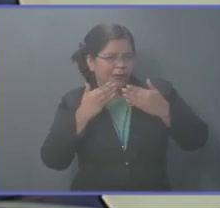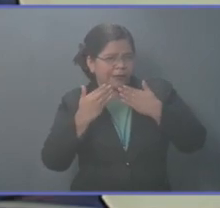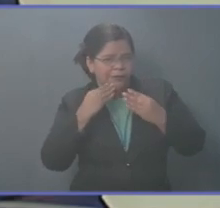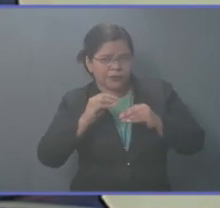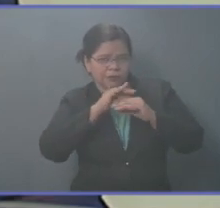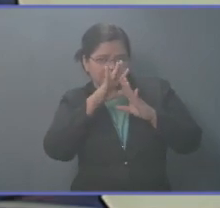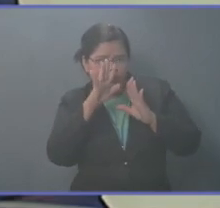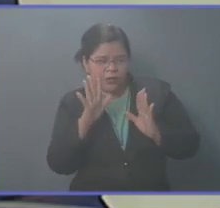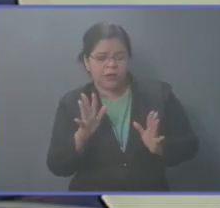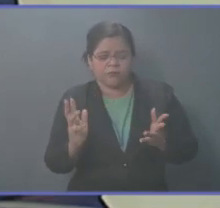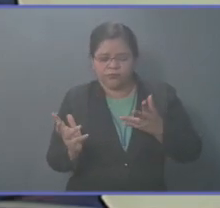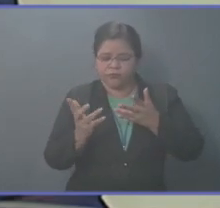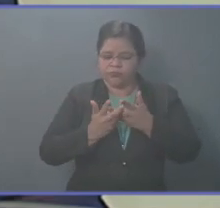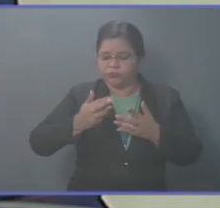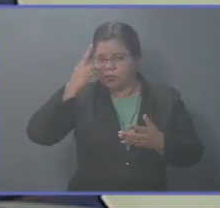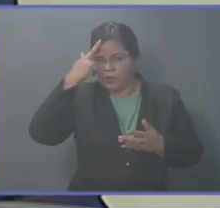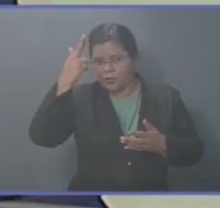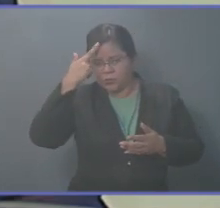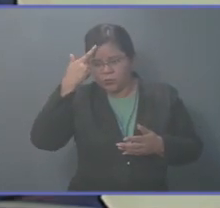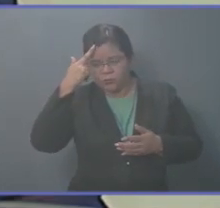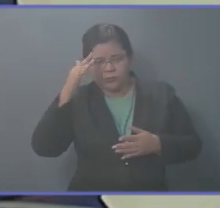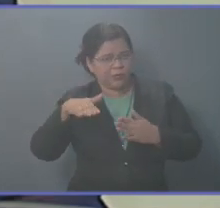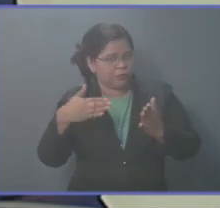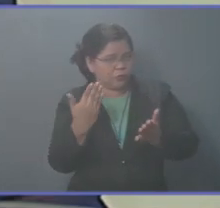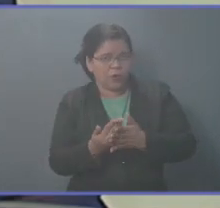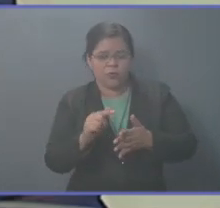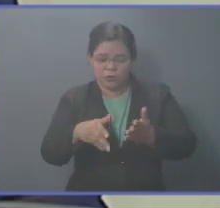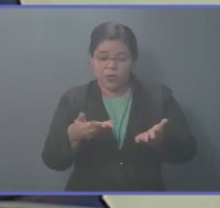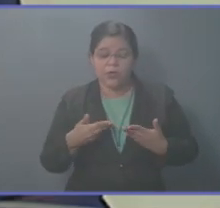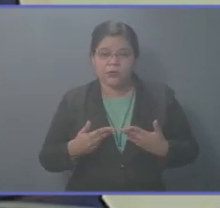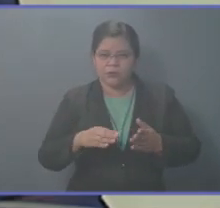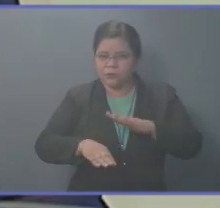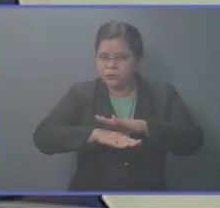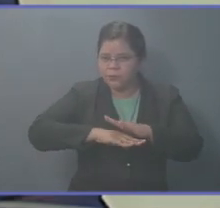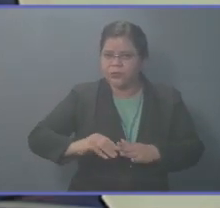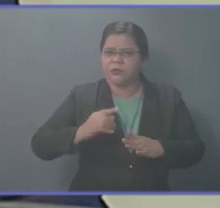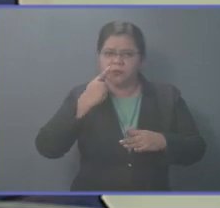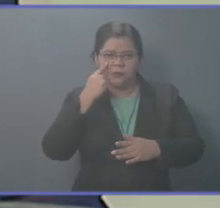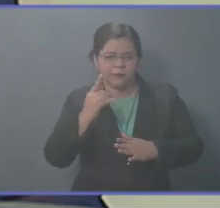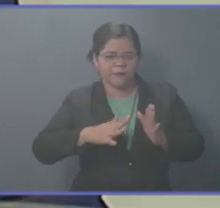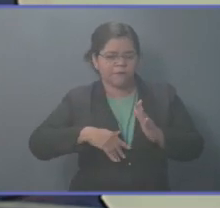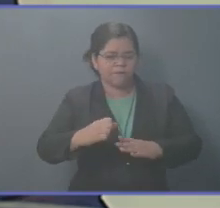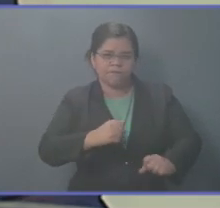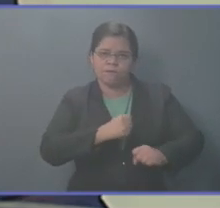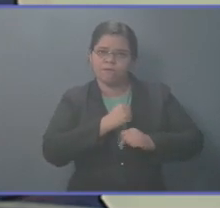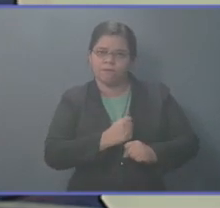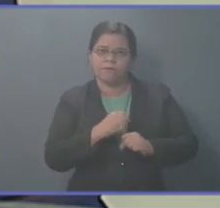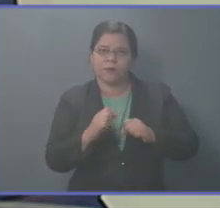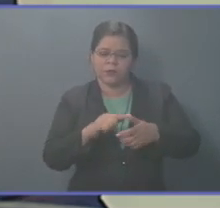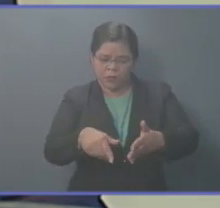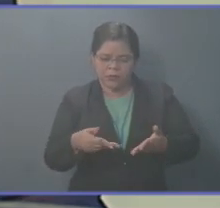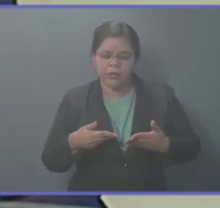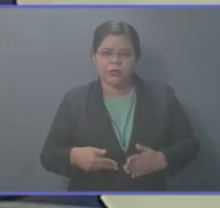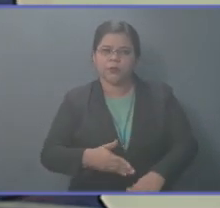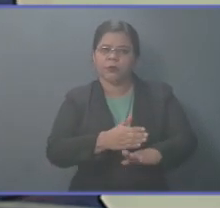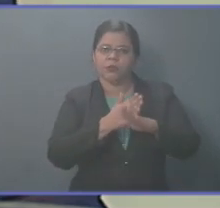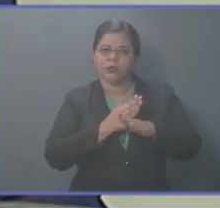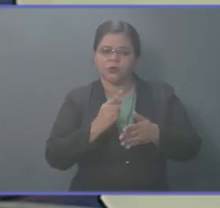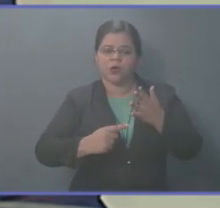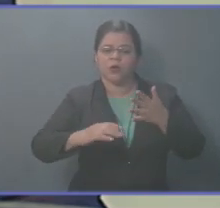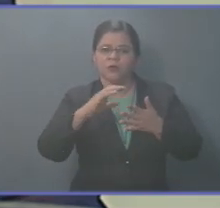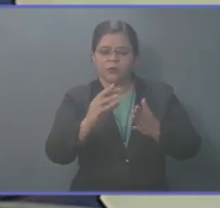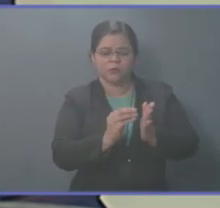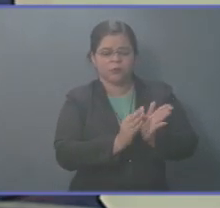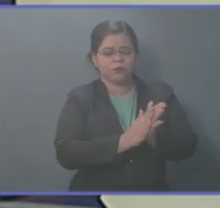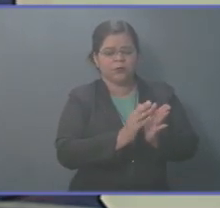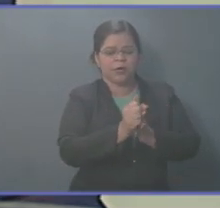que, en consonancia con los criterios específicos de interpretación de disposiciones de derecho fundamental, maximiza la fuerza expansiva y optimizadora del derecho de protección jurisdiccional contenida en el